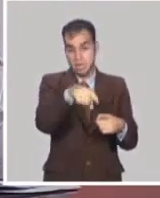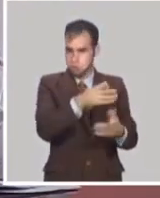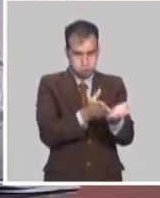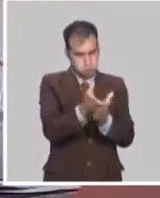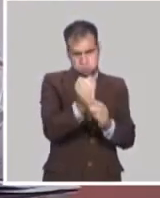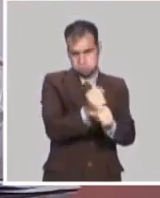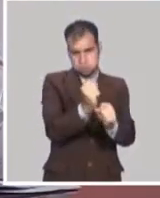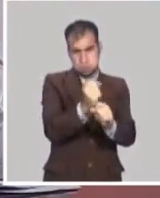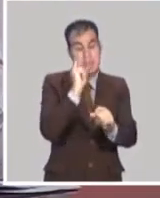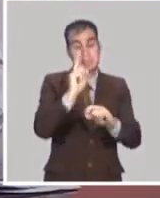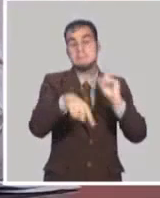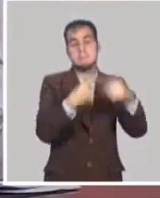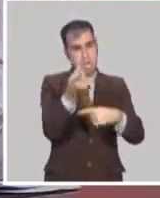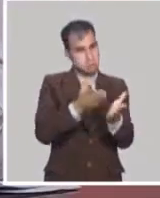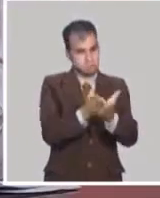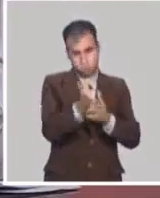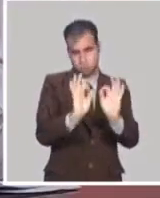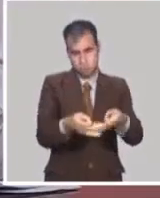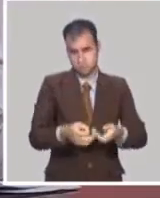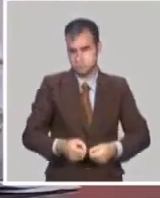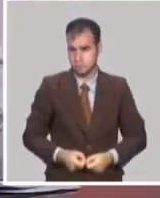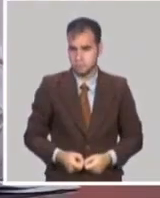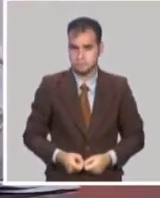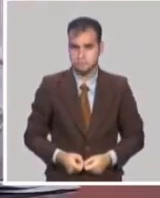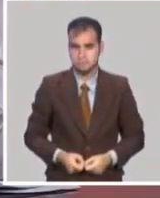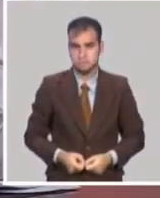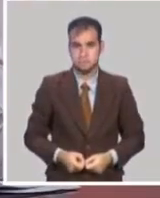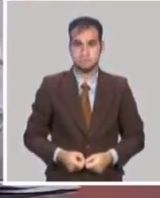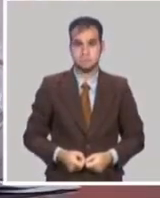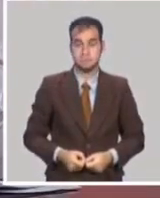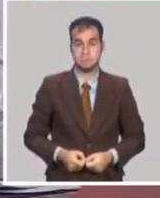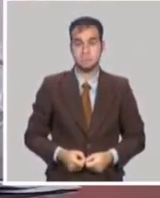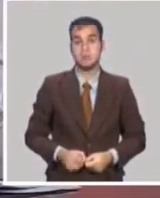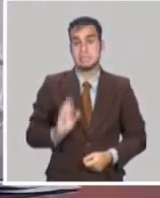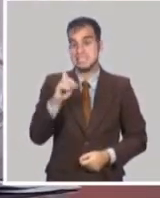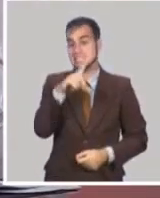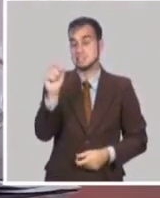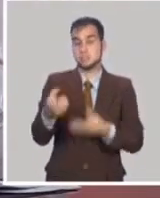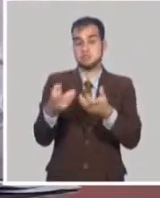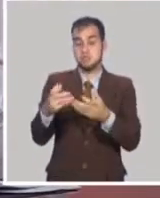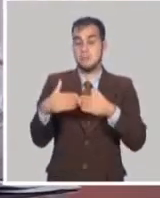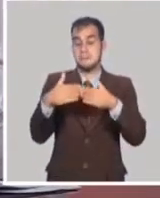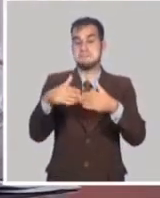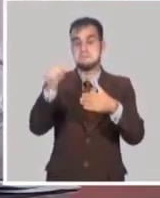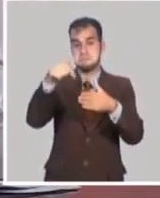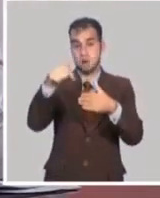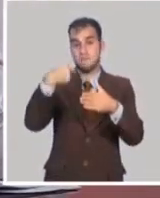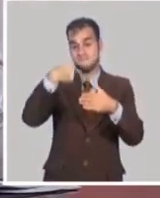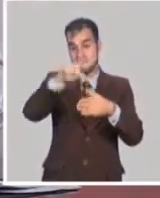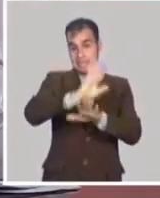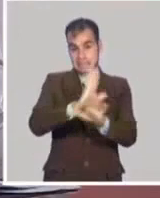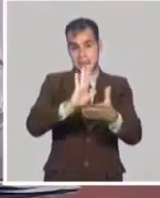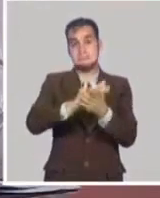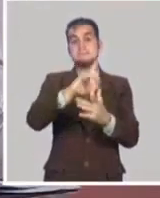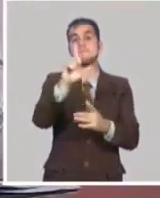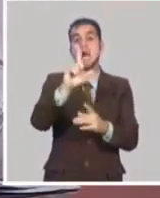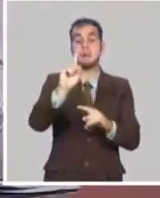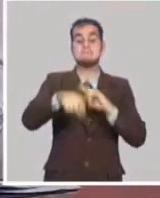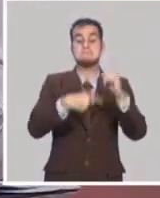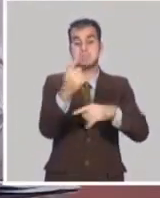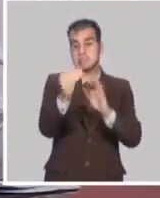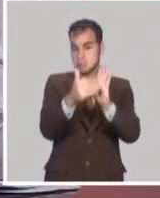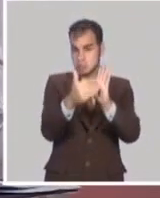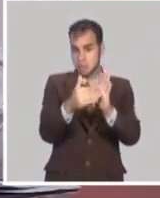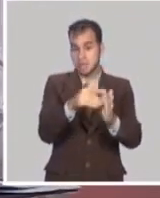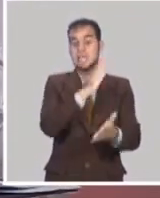en el día de mañana unido a que este combustible que el banco está también rumbo a mariel que debe llegar mañana en horas de la